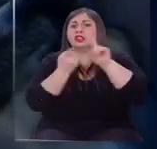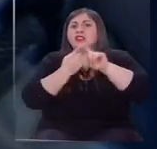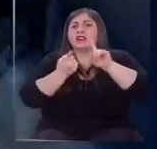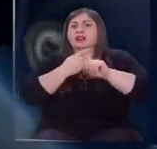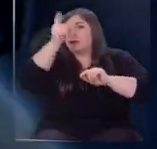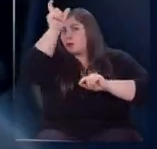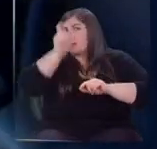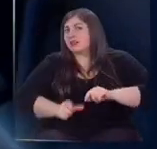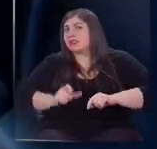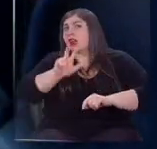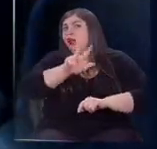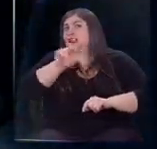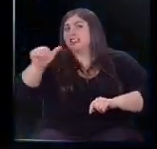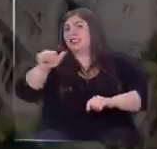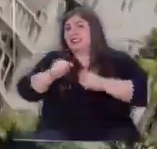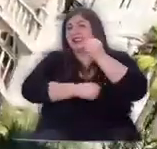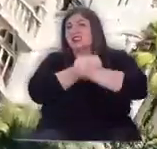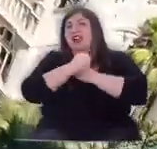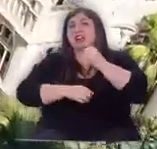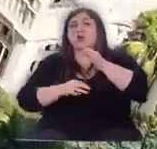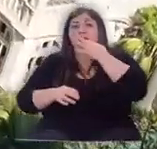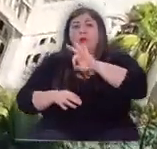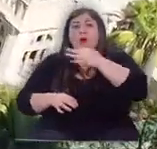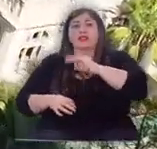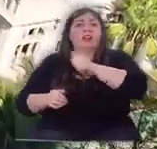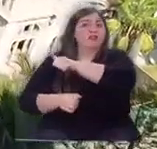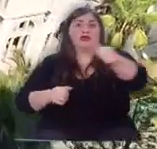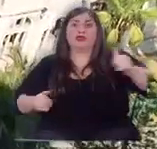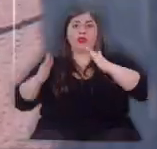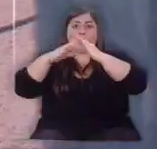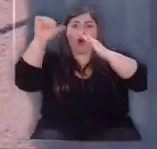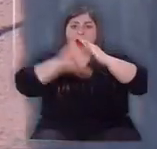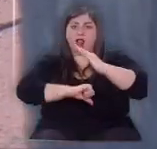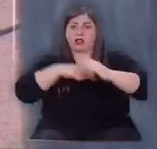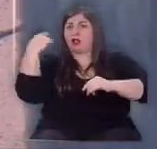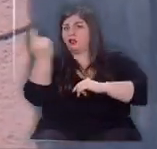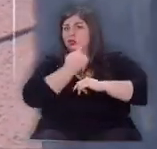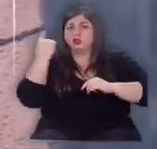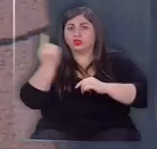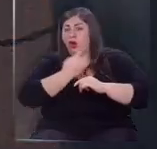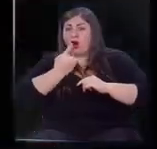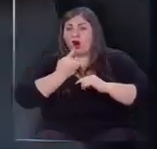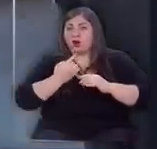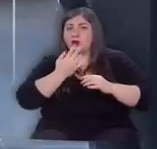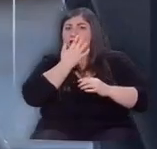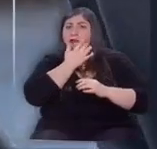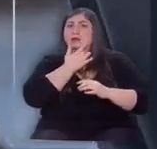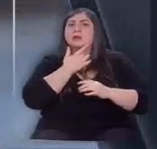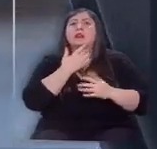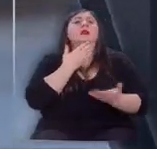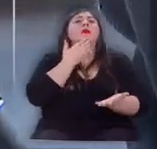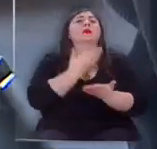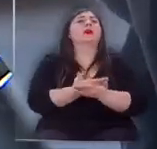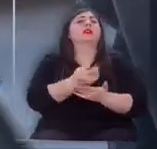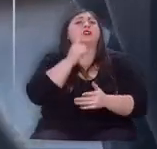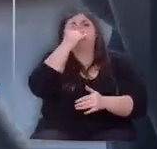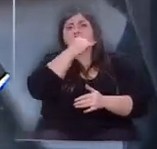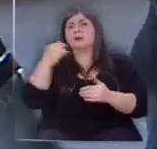un residente de 86 años. Cuenta que están todos en cuarentena, aislados en habitaciones. ¿Y desde cuándo que están así?